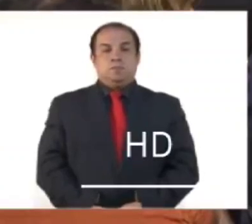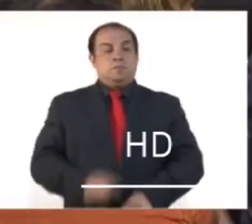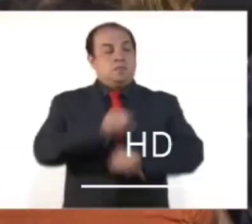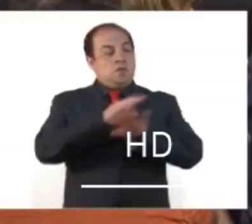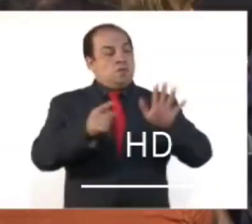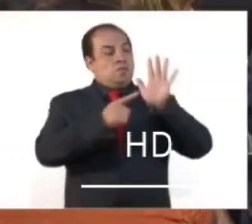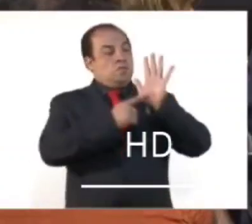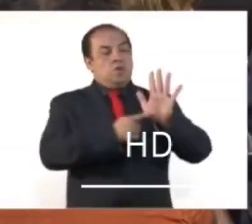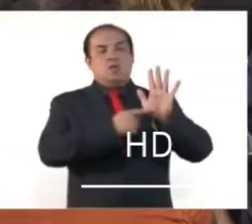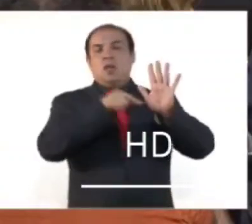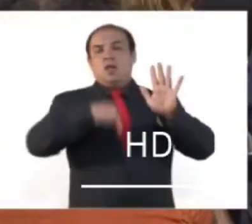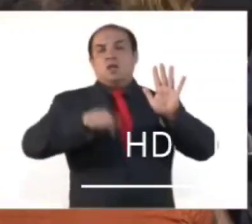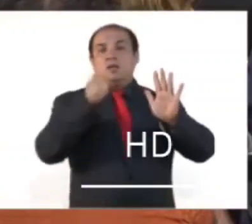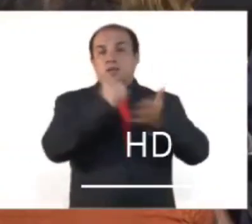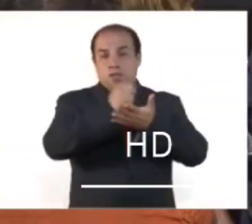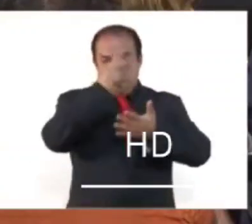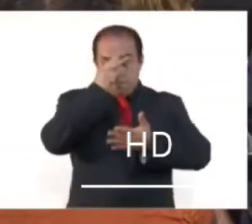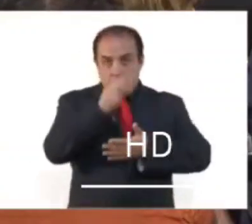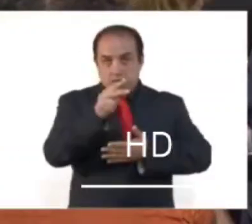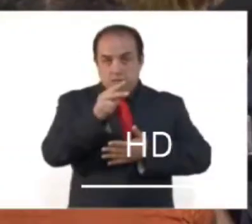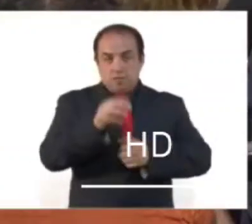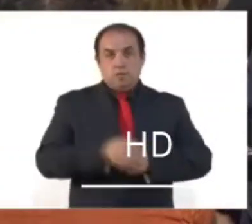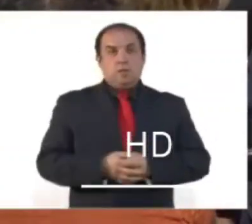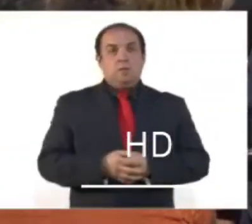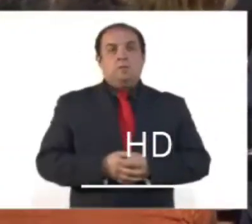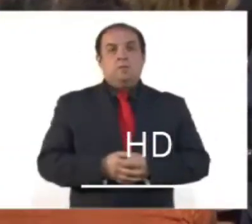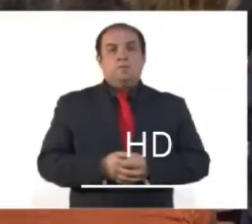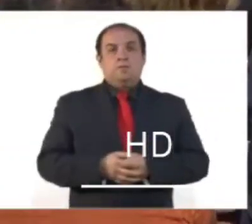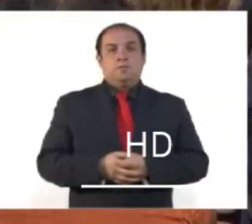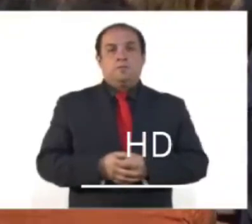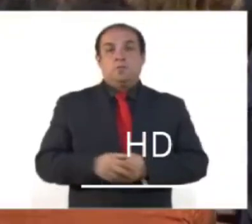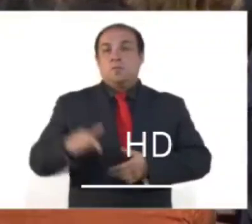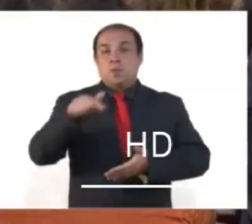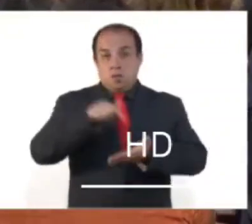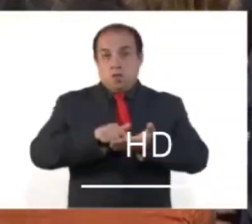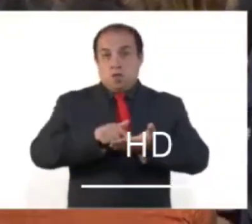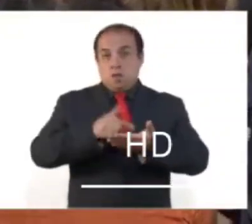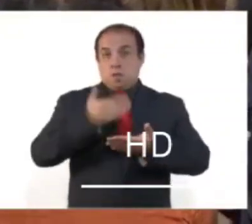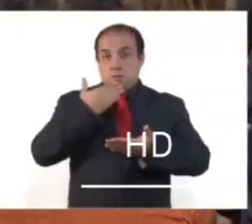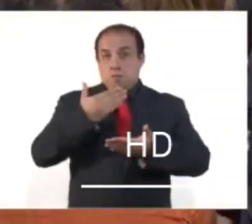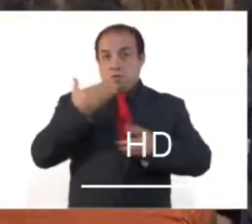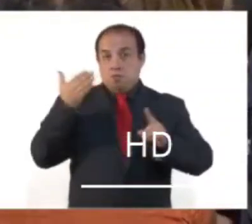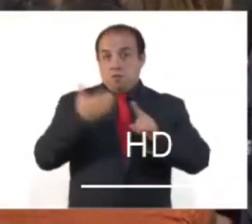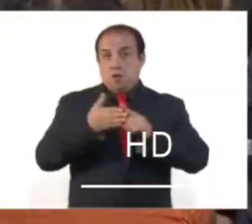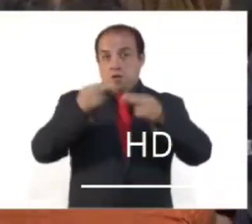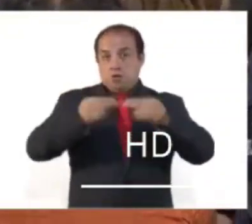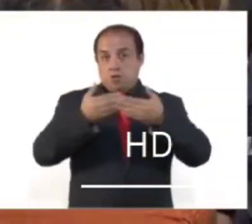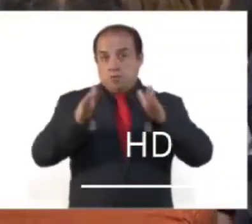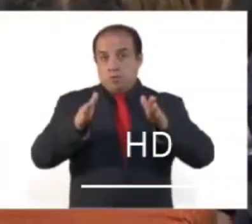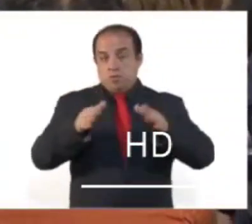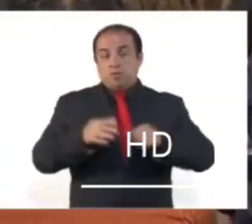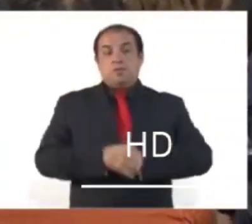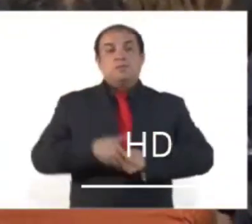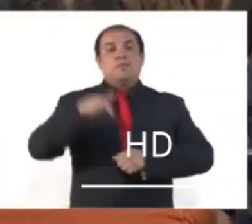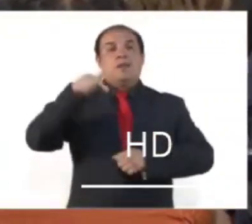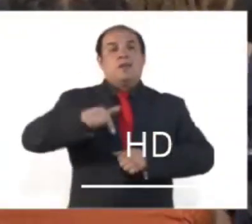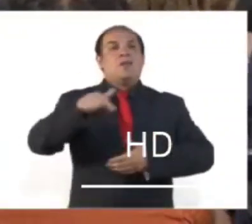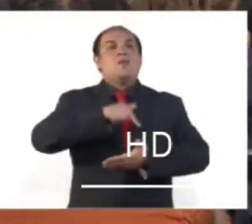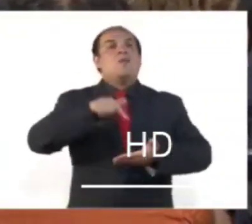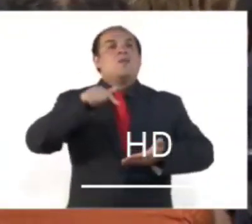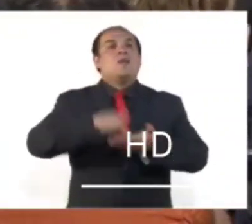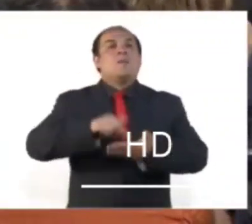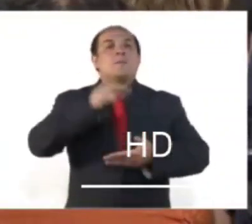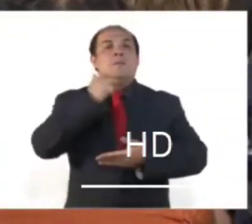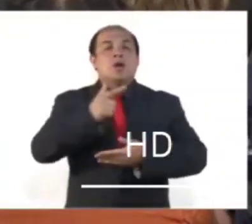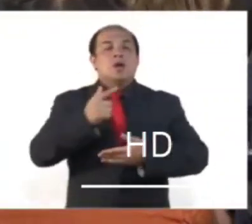muestran que la Ciudad de México no solo es un buen lugar para abrir negocios, sino que es el mejor